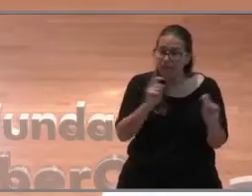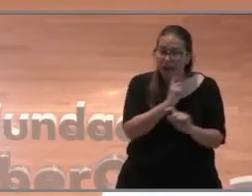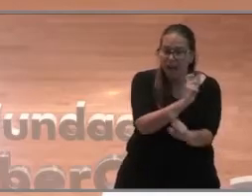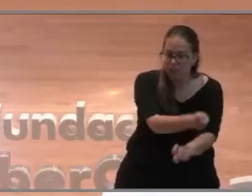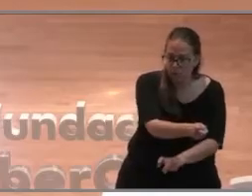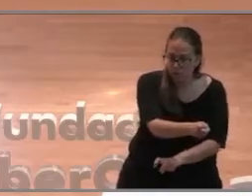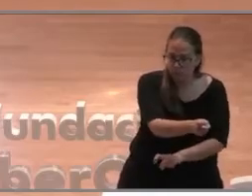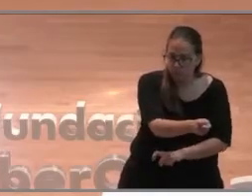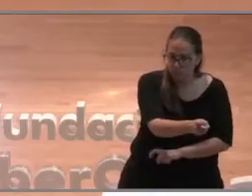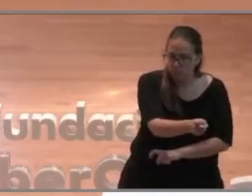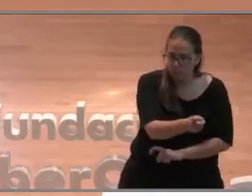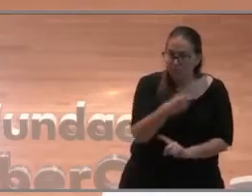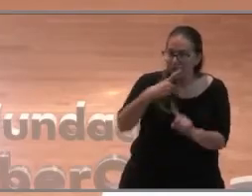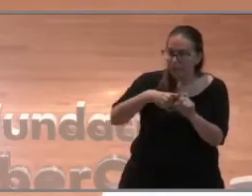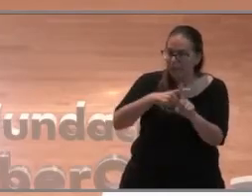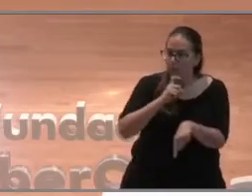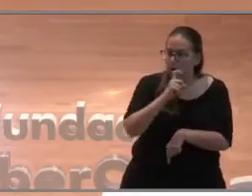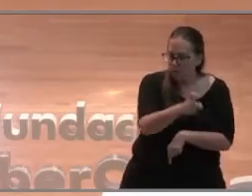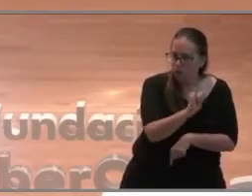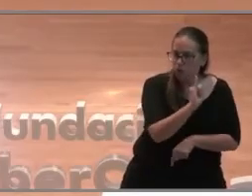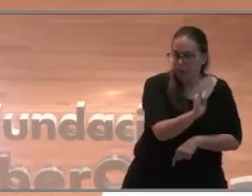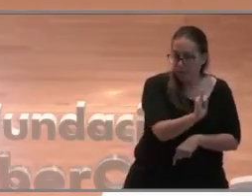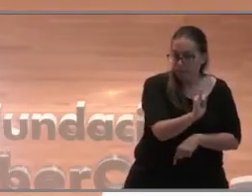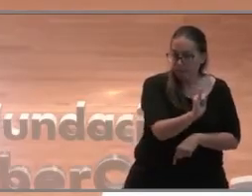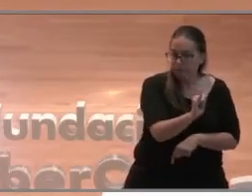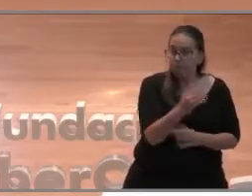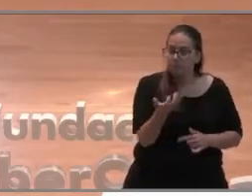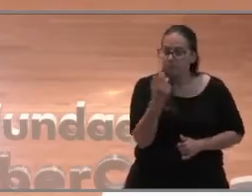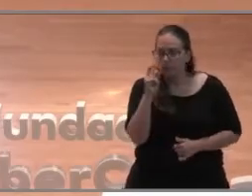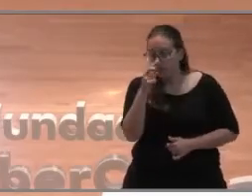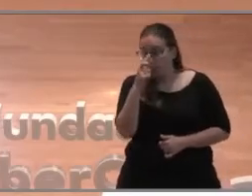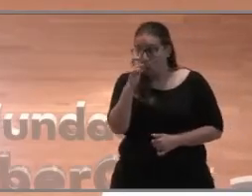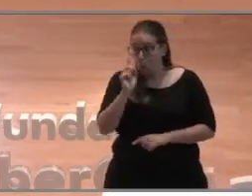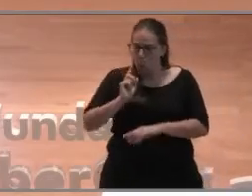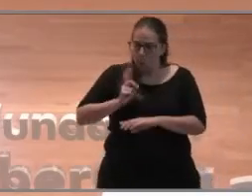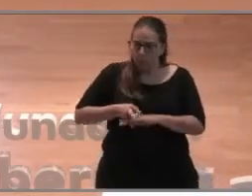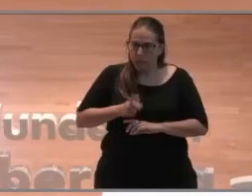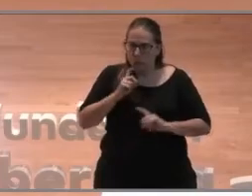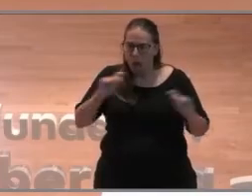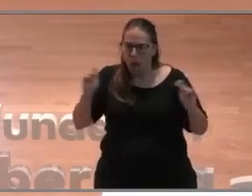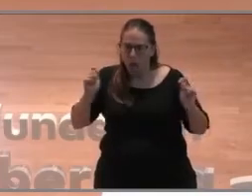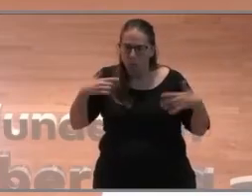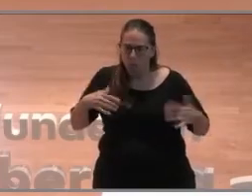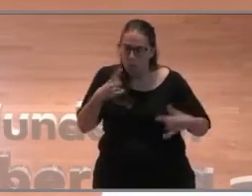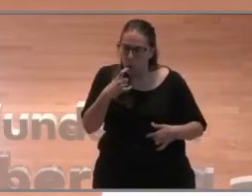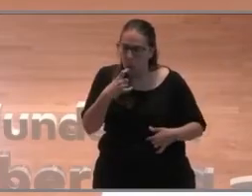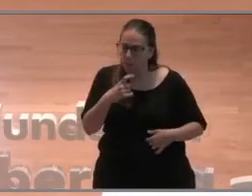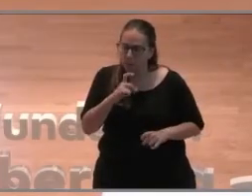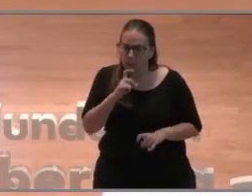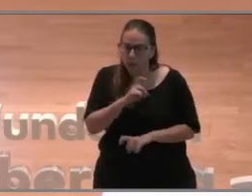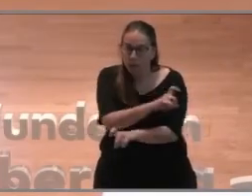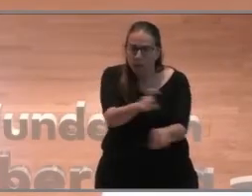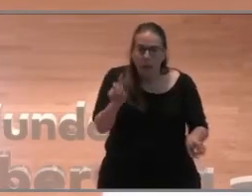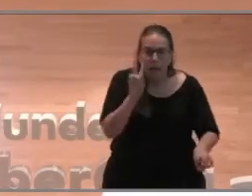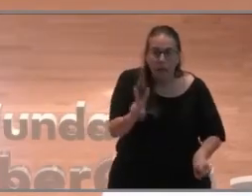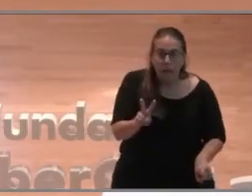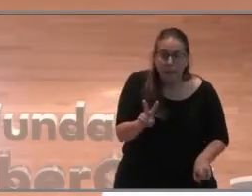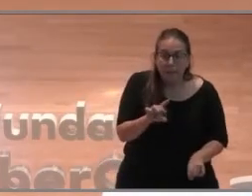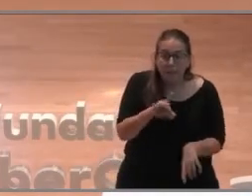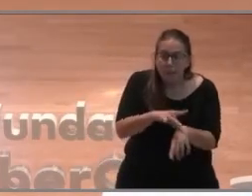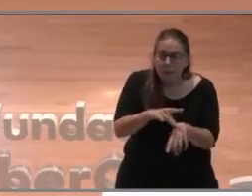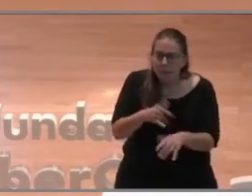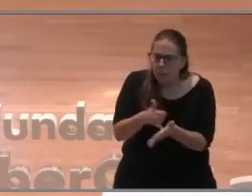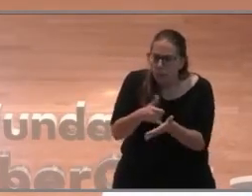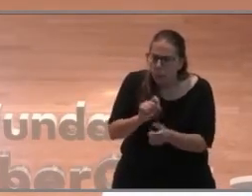recibe la alerta de temperaturas. Y entonces, si dirección dice, uy, una alerta roja, pues vamos a ver si podemos hacer algo con los pacientes